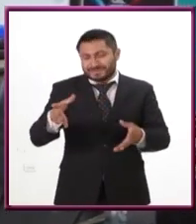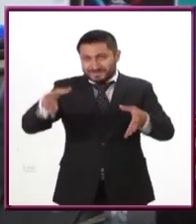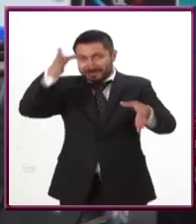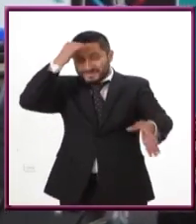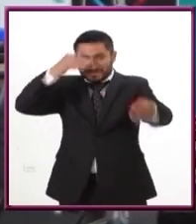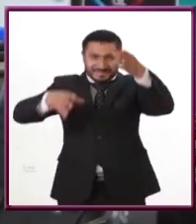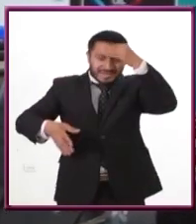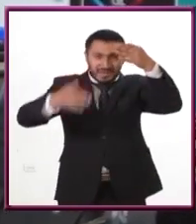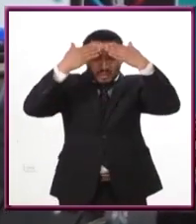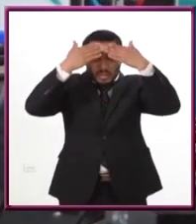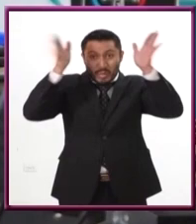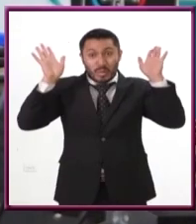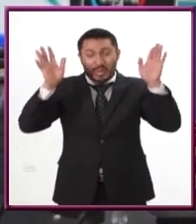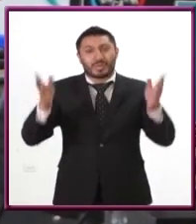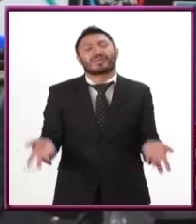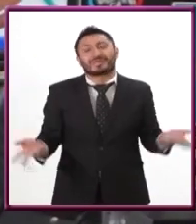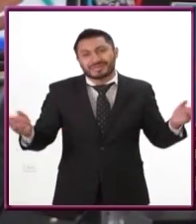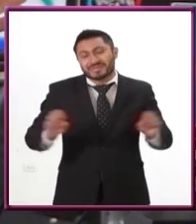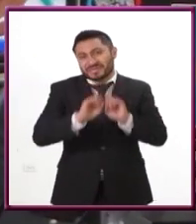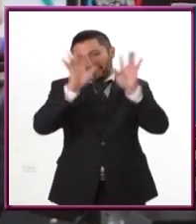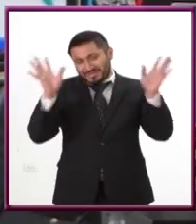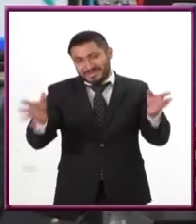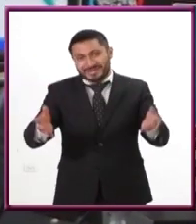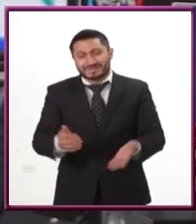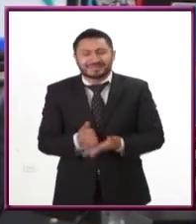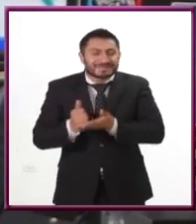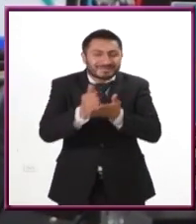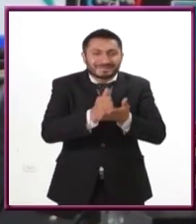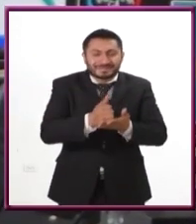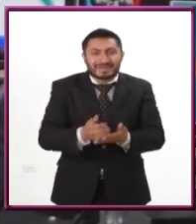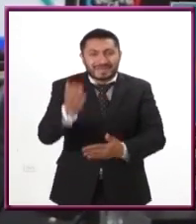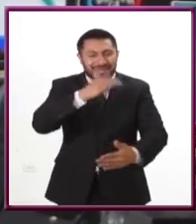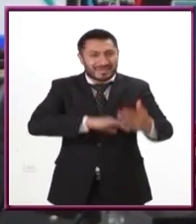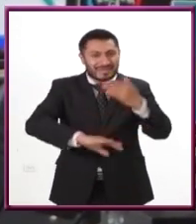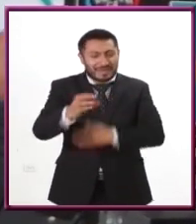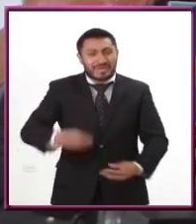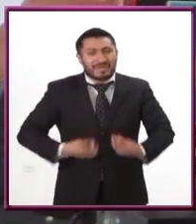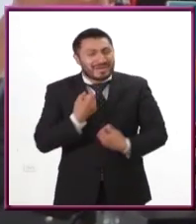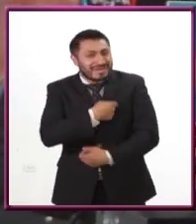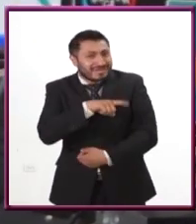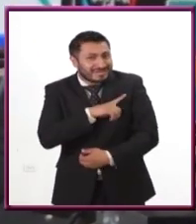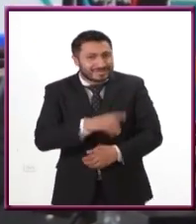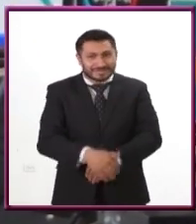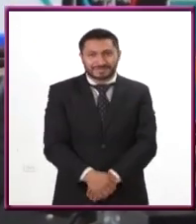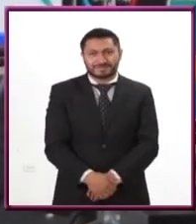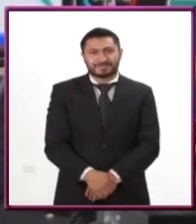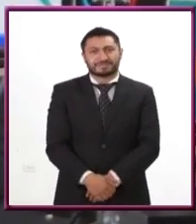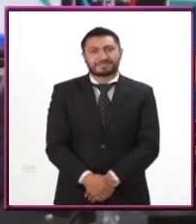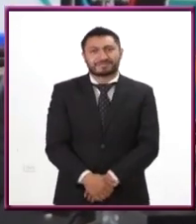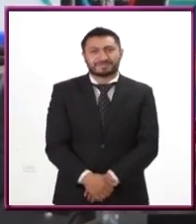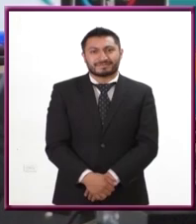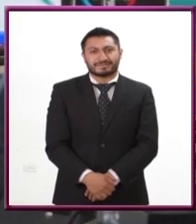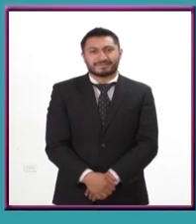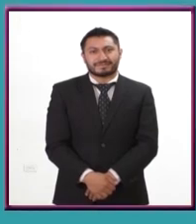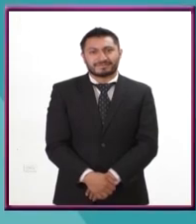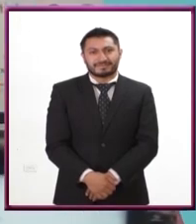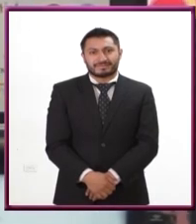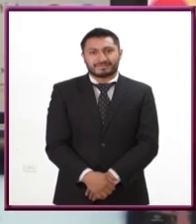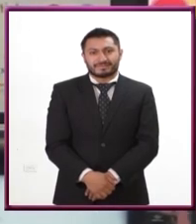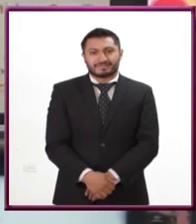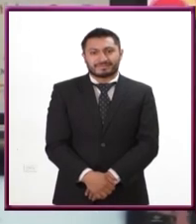permite aprender, amplía nuestra visión del mundo y nos enriquece en la construcción de una vida saludable.